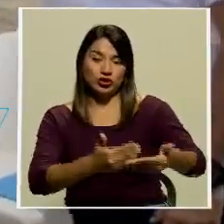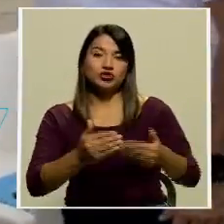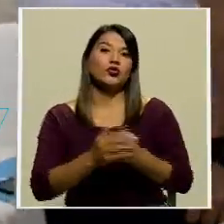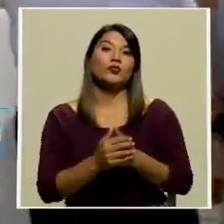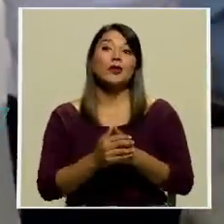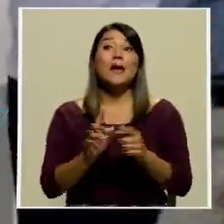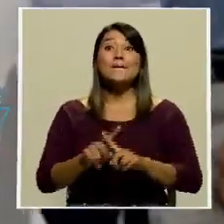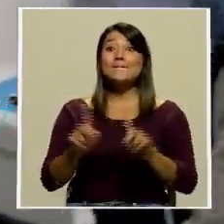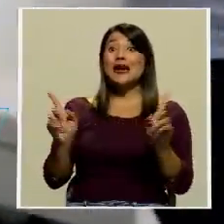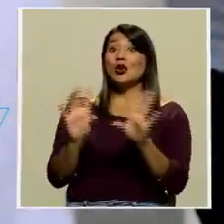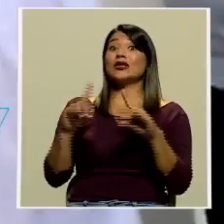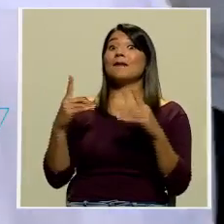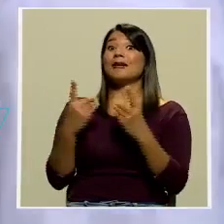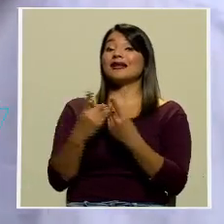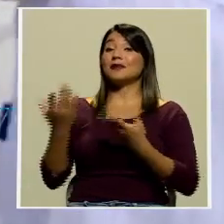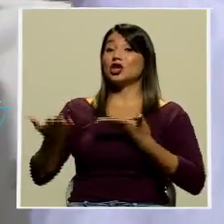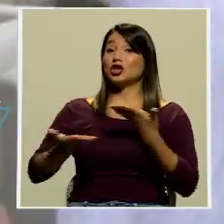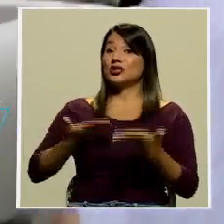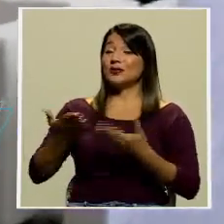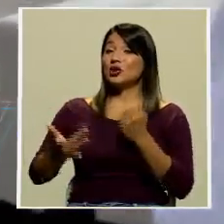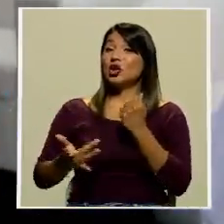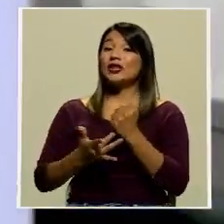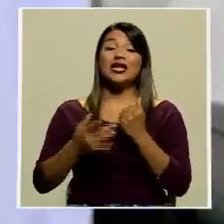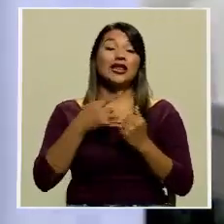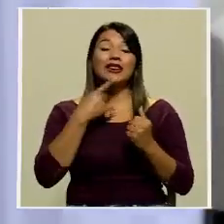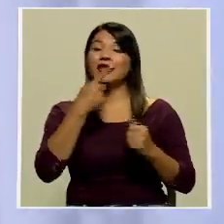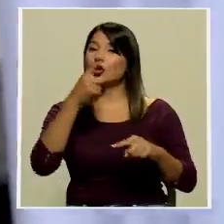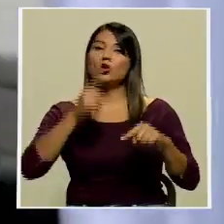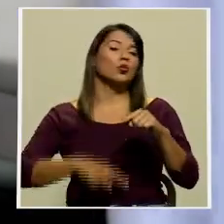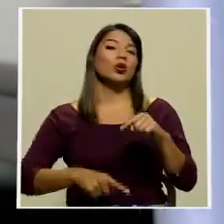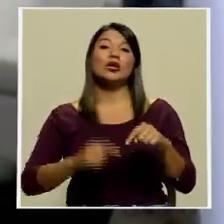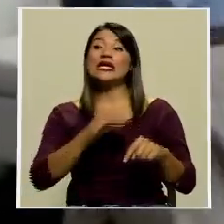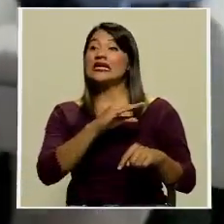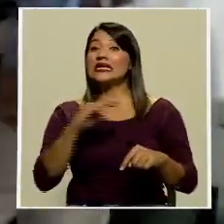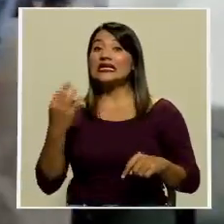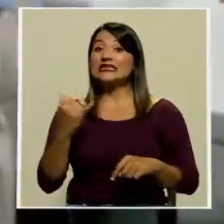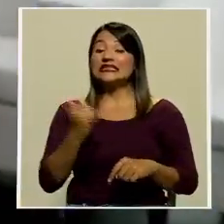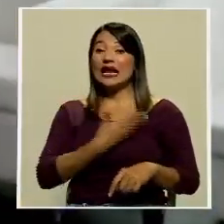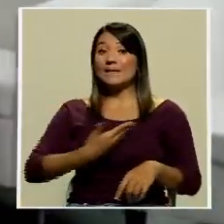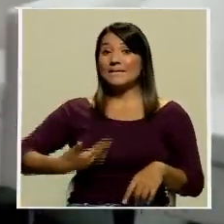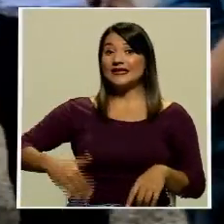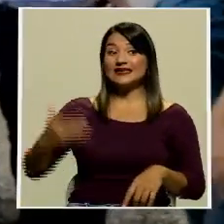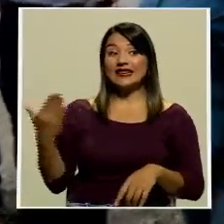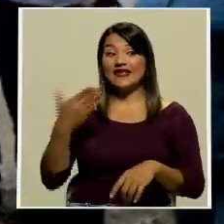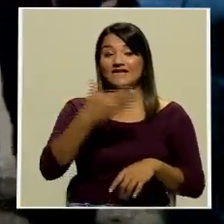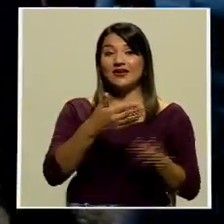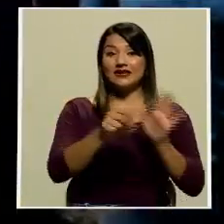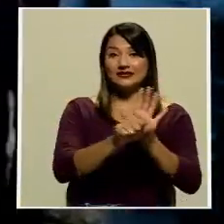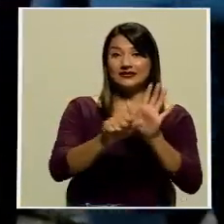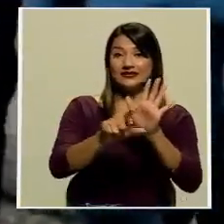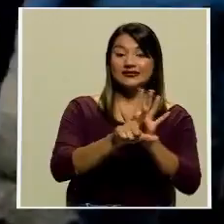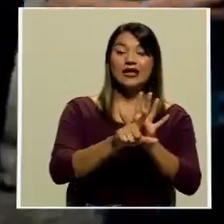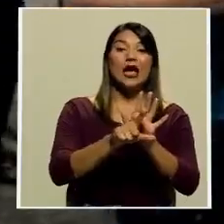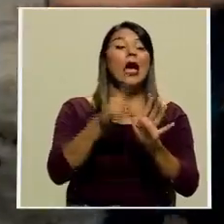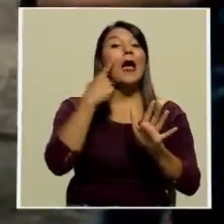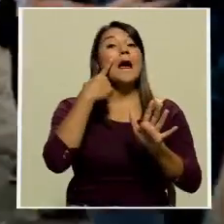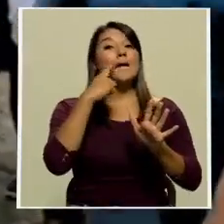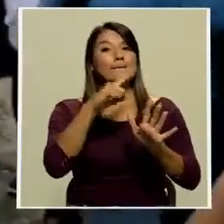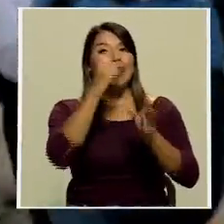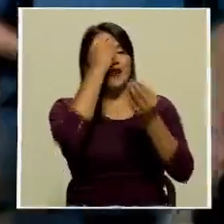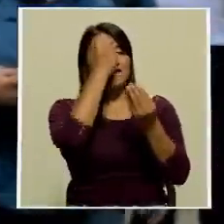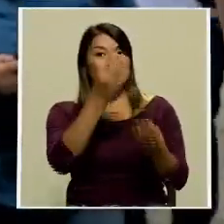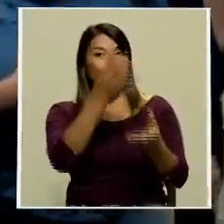Servicios Técnicos indicó además que la comparecencia del presidente de la República ante el plenario legislativo para rendición de un informe y su